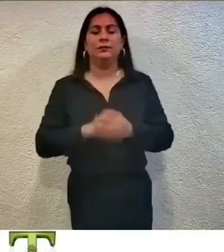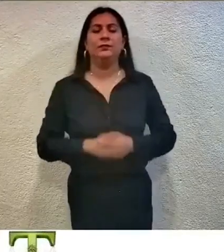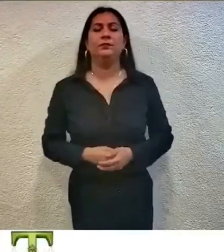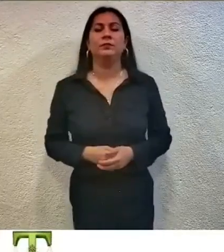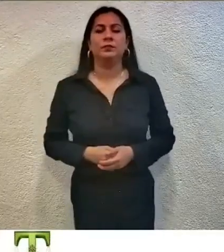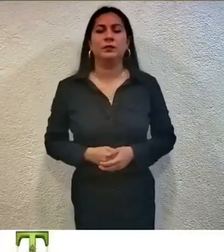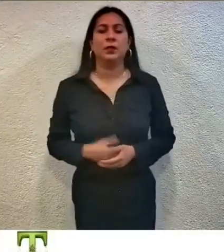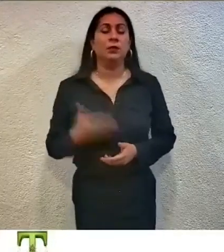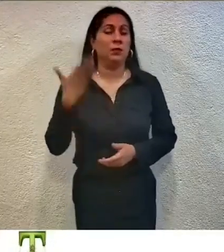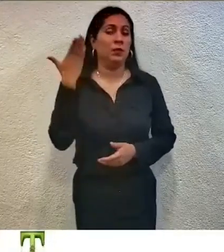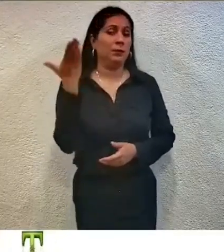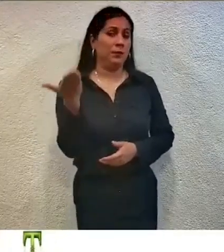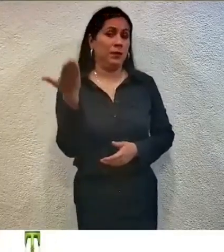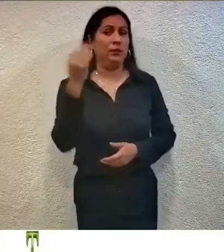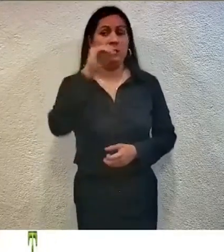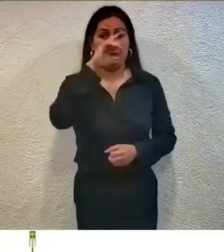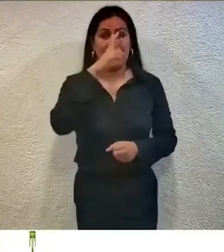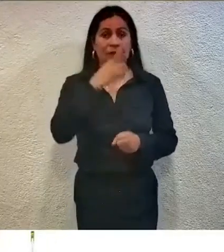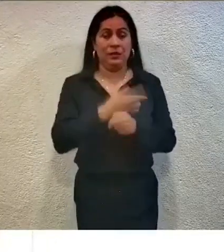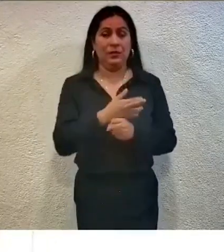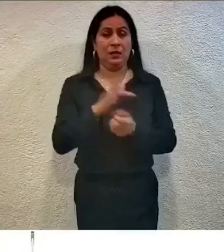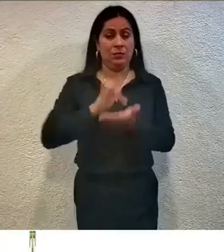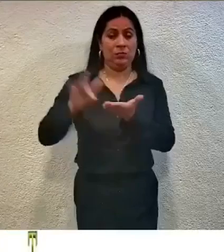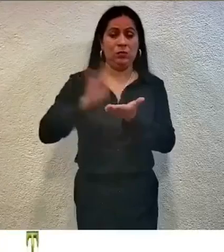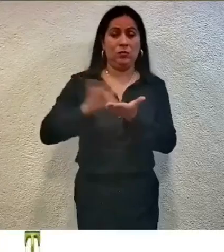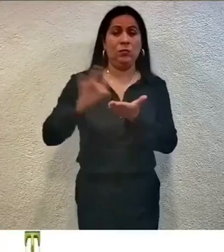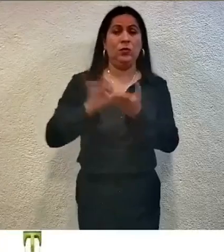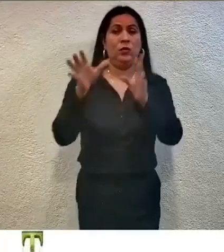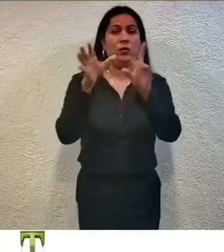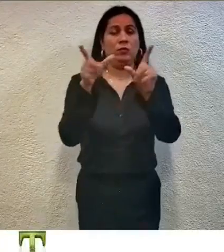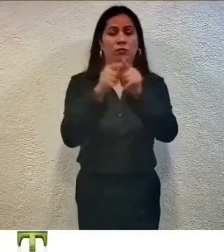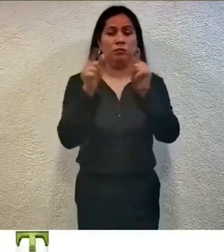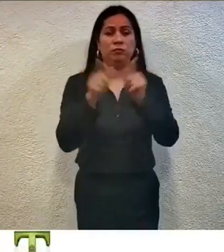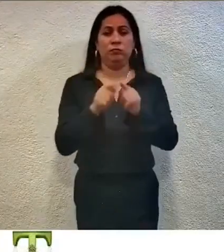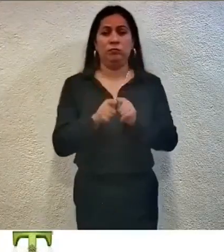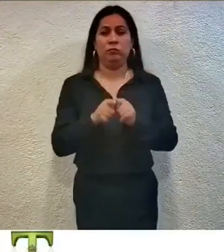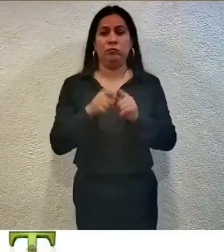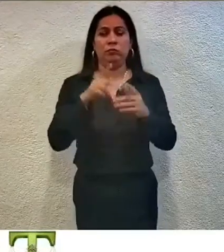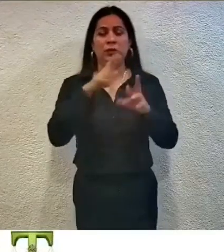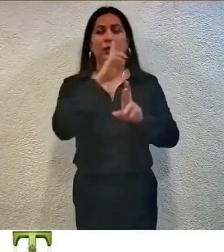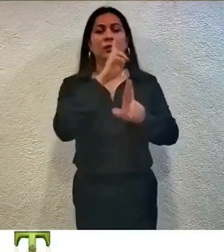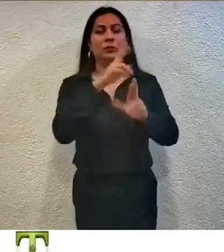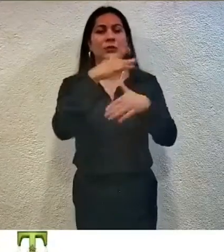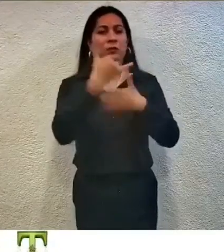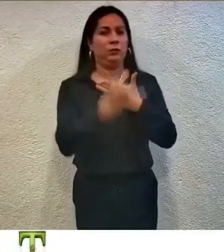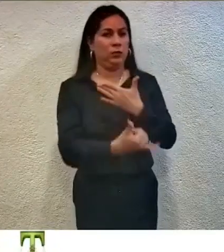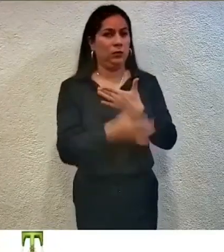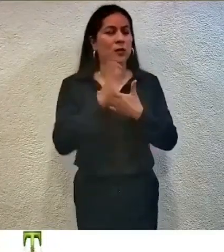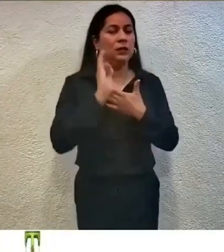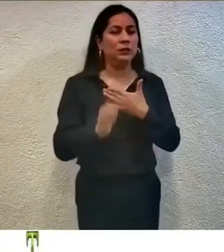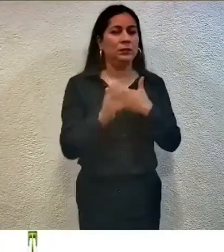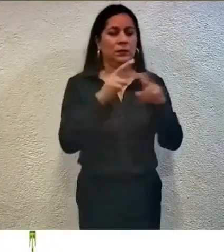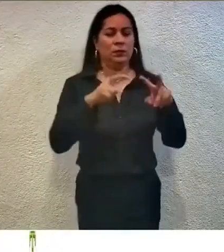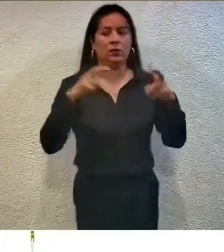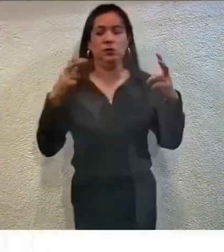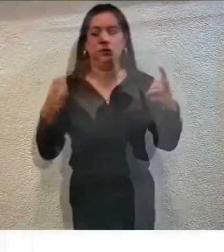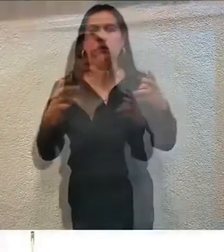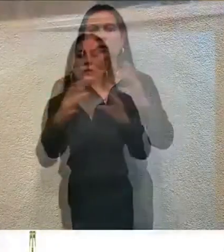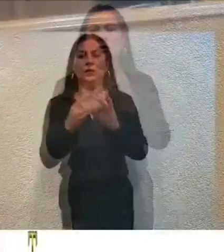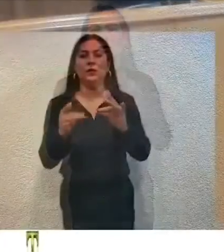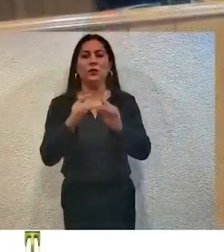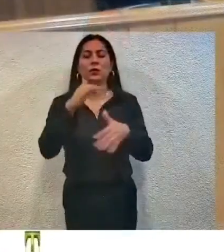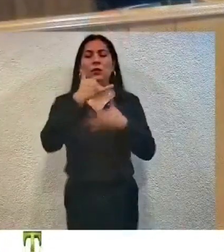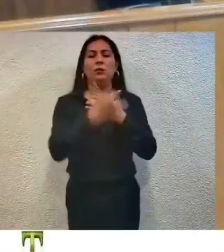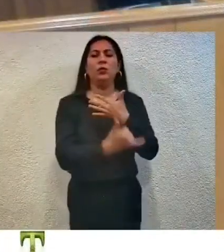Salgado. Por lo tanto, le solicito nos apoye con la cuenta y los resolutivos del proyecto. Con la autorización del Pleno, doy cuenta con